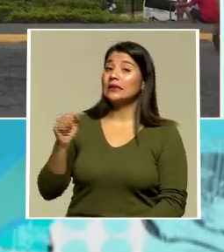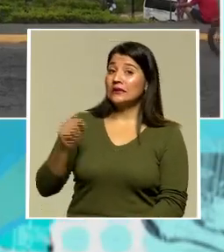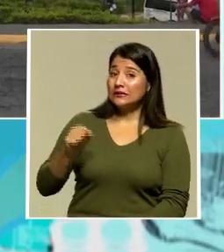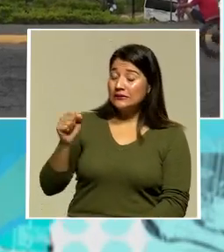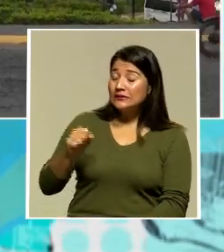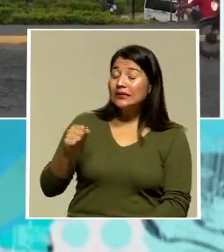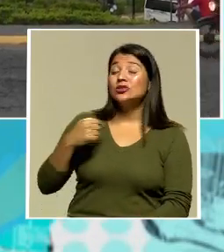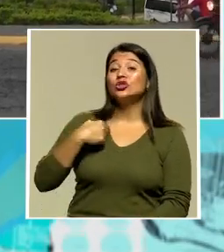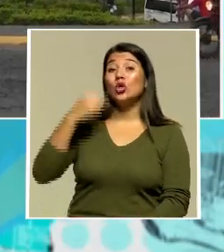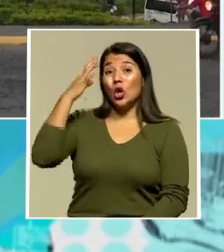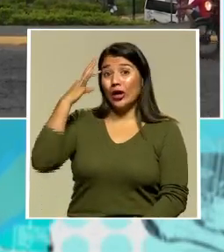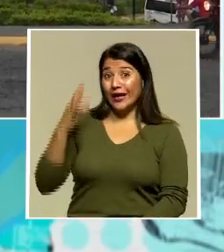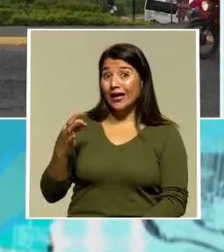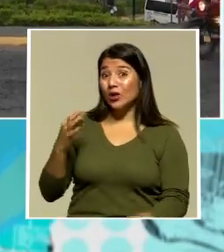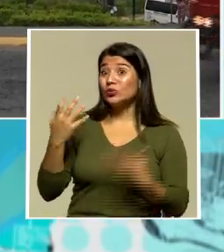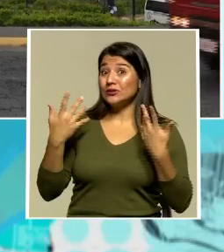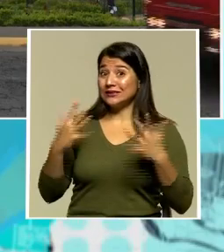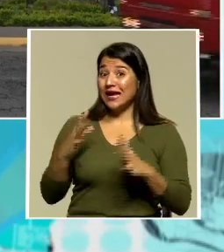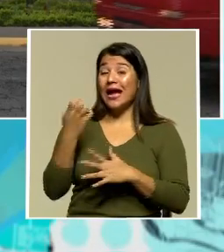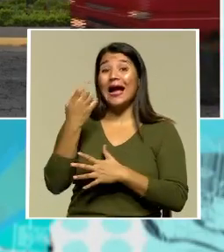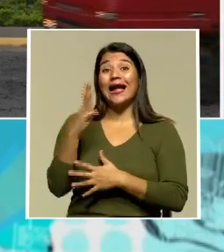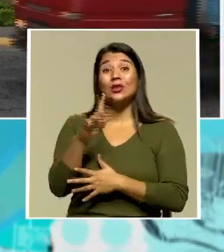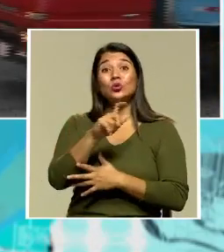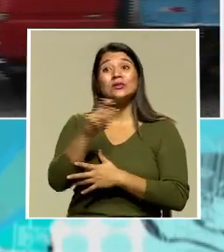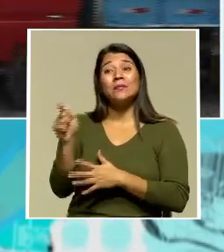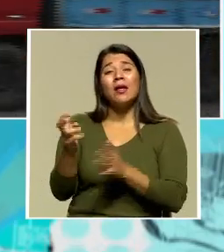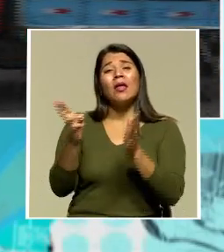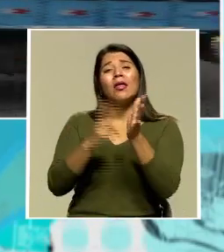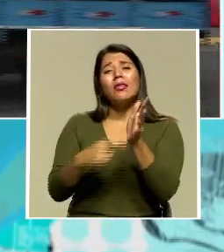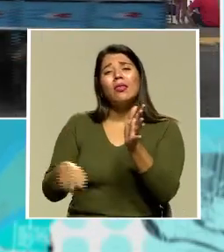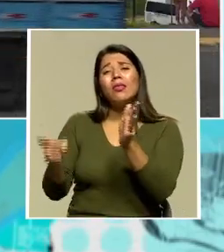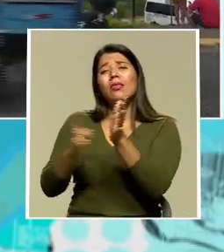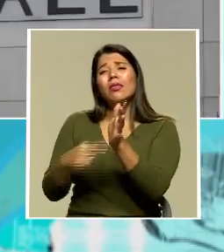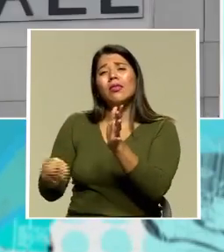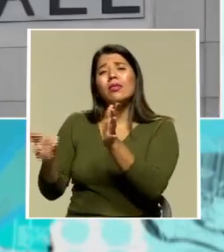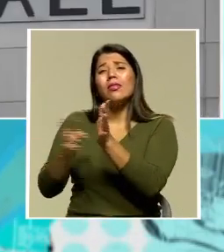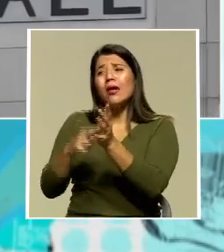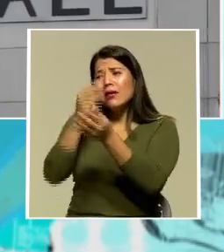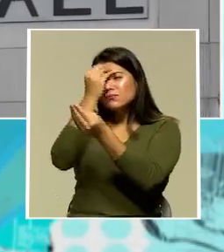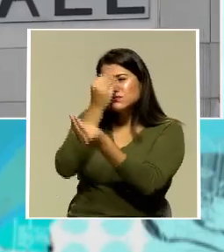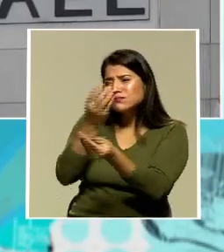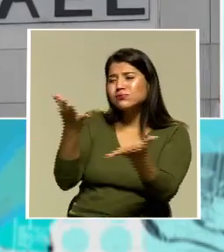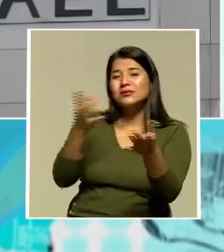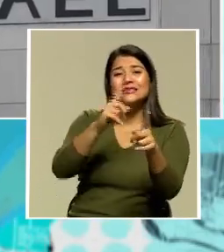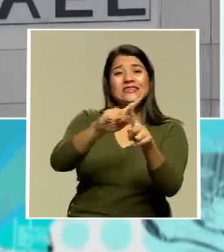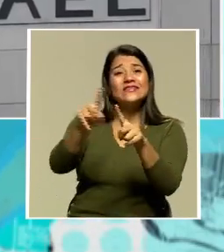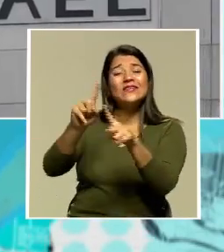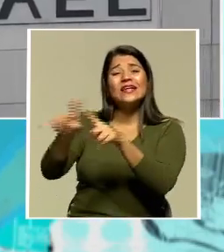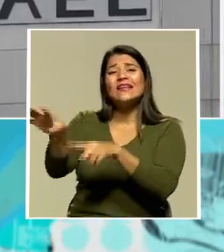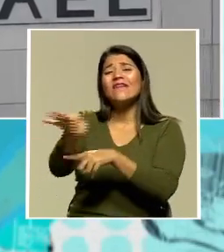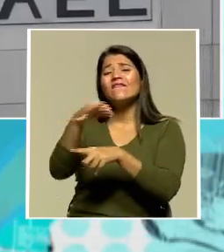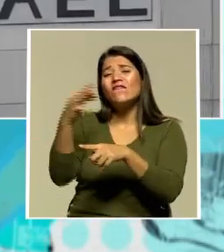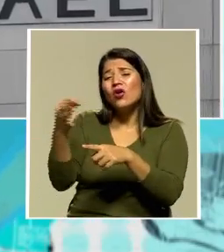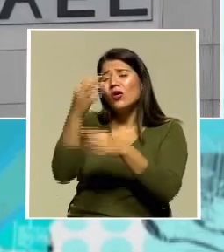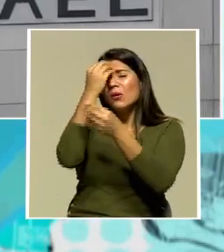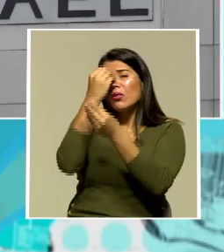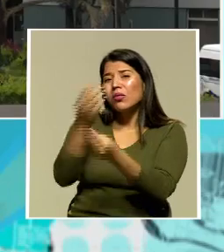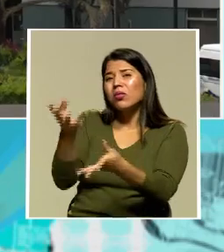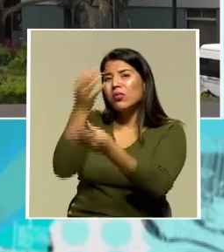Efectivamente, creo que son 14 meses de decirle a la población de diferentes formas